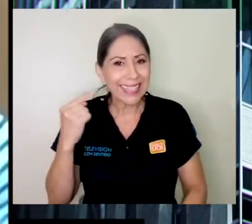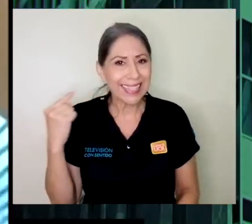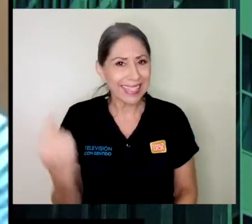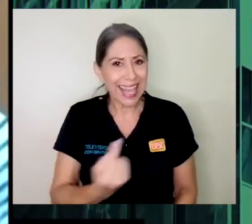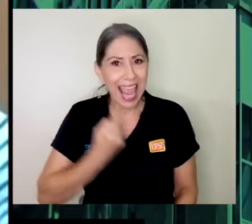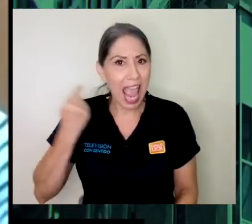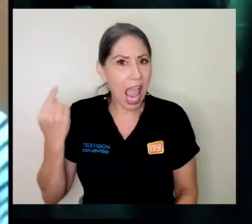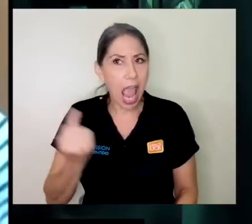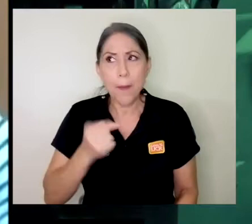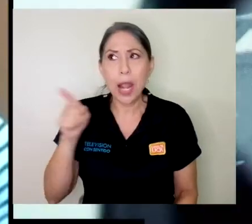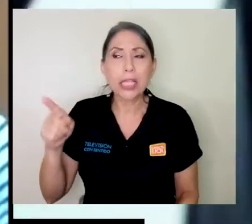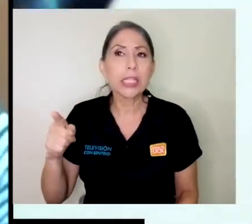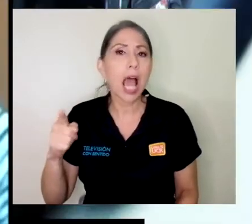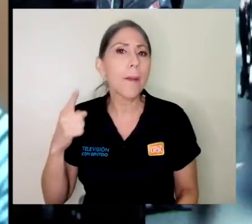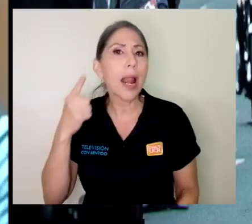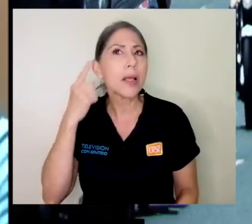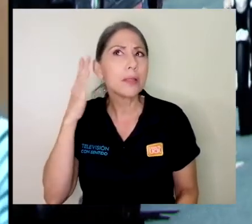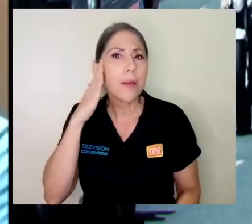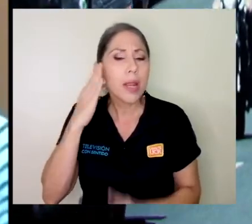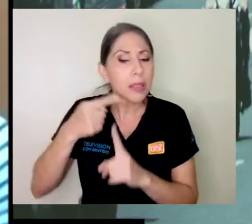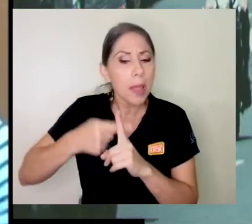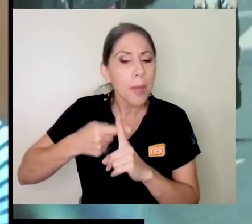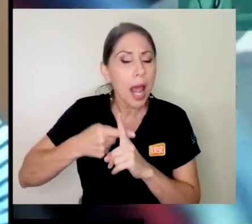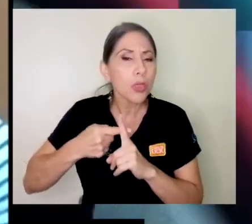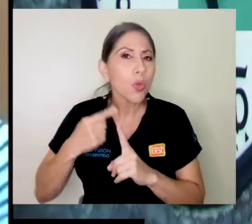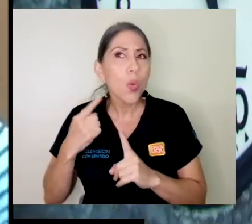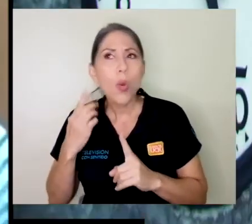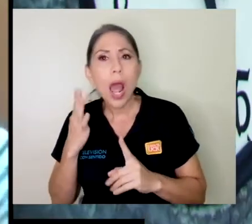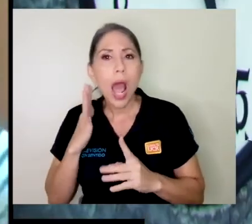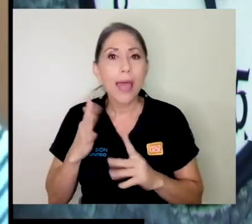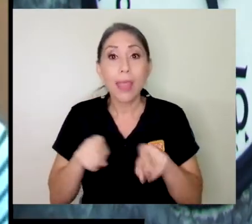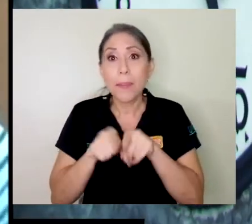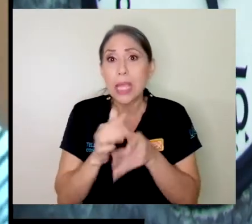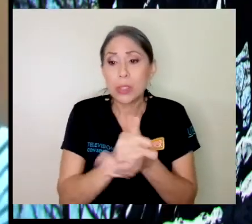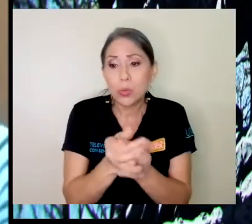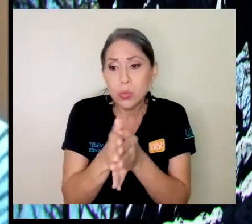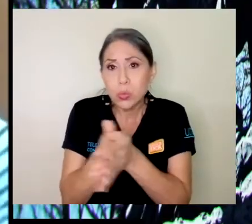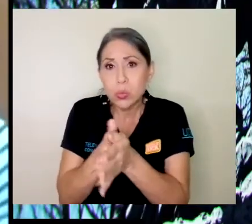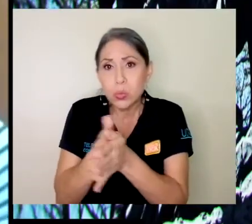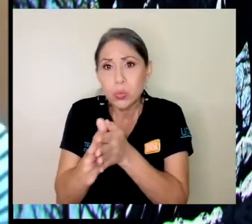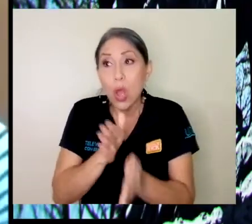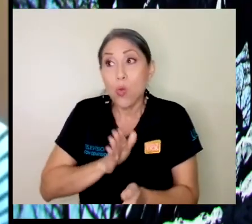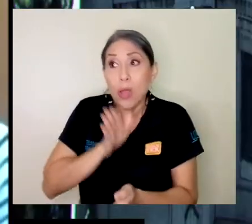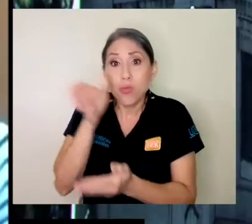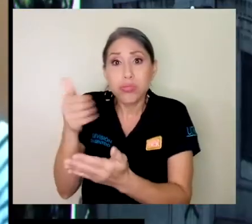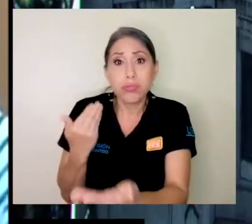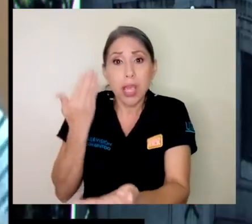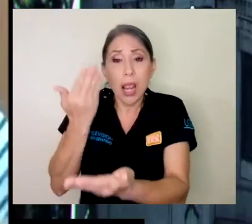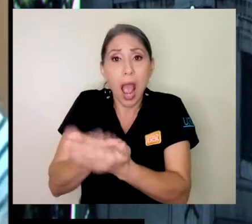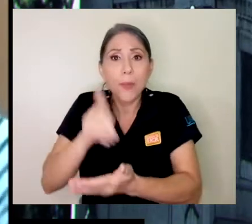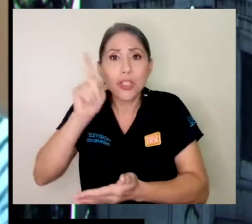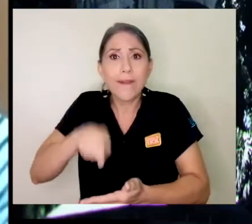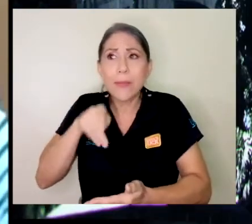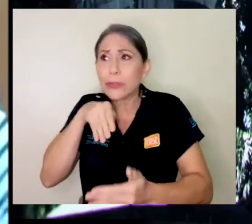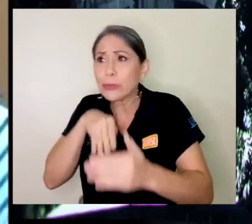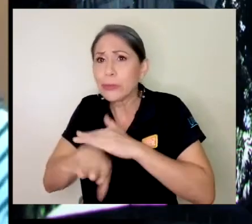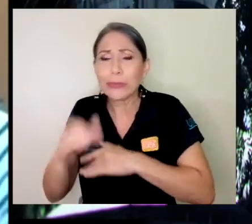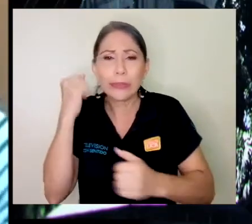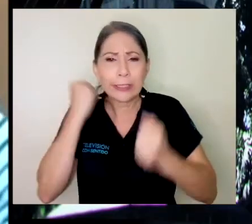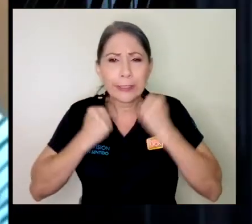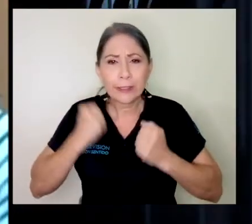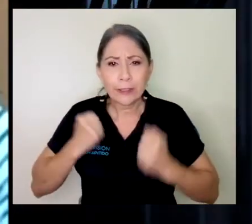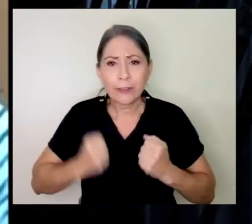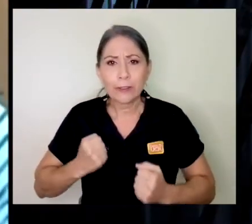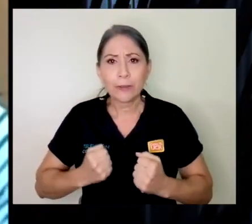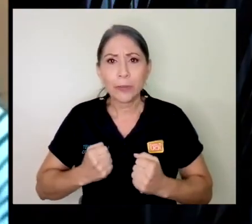igual siempre nos toman la temperatura, nos tenemos que lavar las manos, al momento de la llegada tenemos que bañarnos, es como tampoco